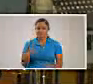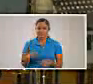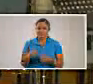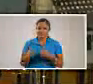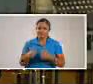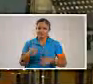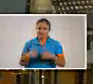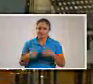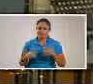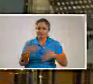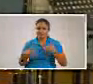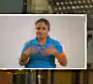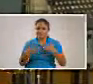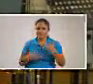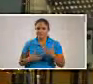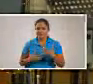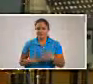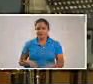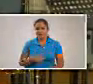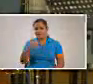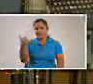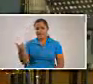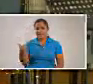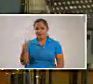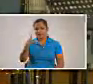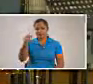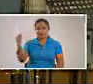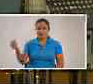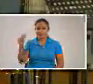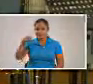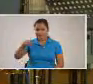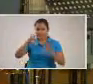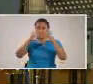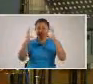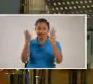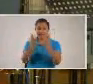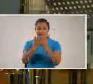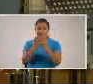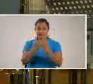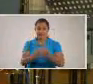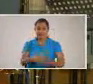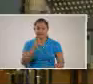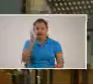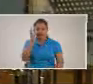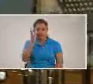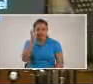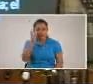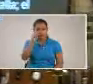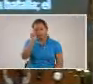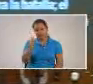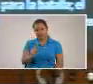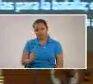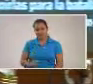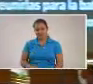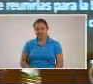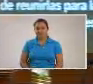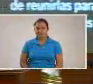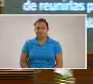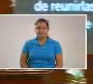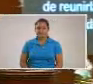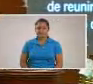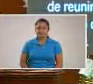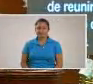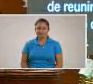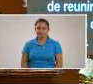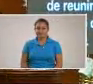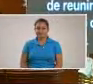algún lugar del planeta Tierra. No ha oído. Ah, mire, pues entonces no le va a poder poner el ejemplo.